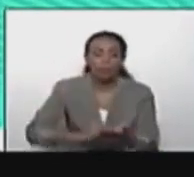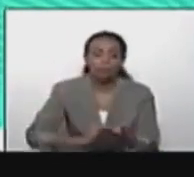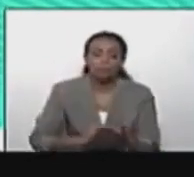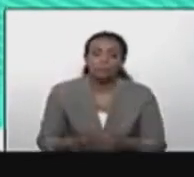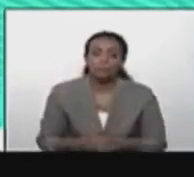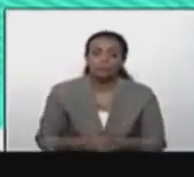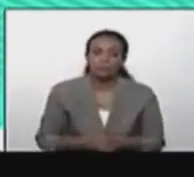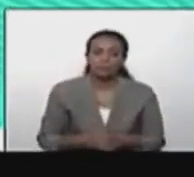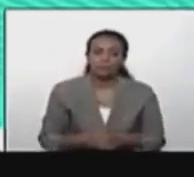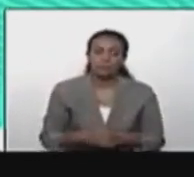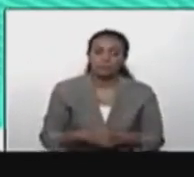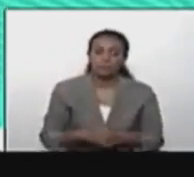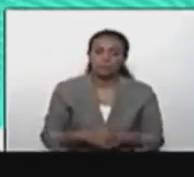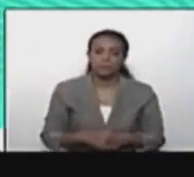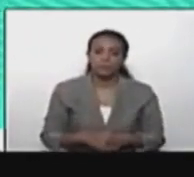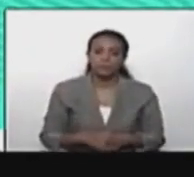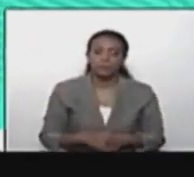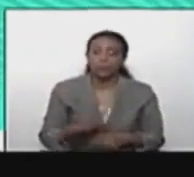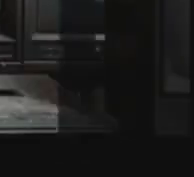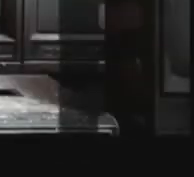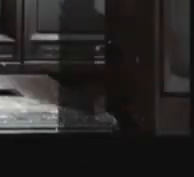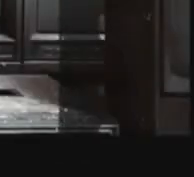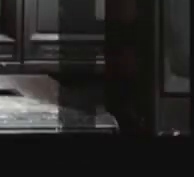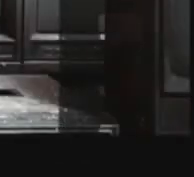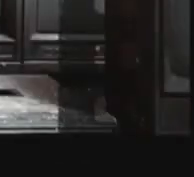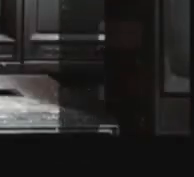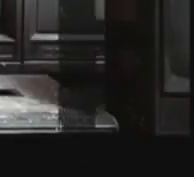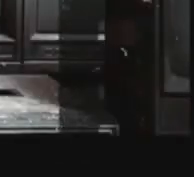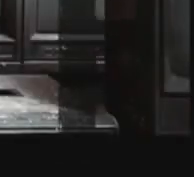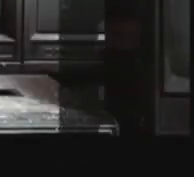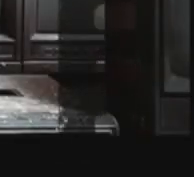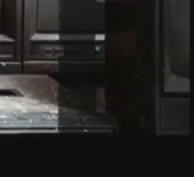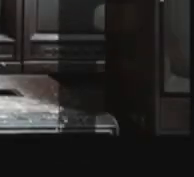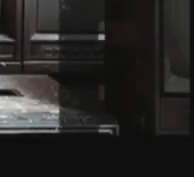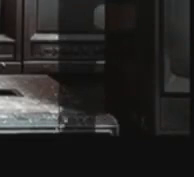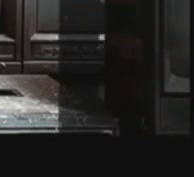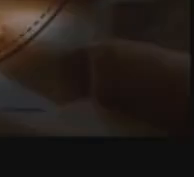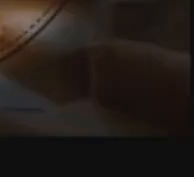va. Sencillo, no digo más.